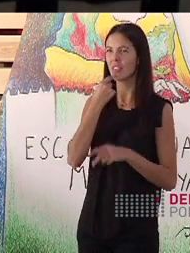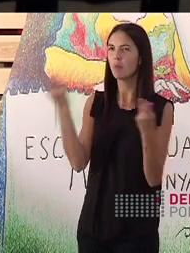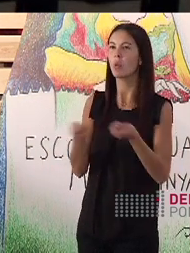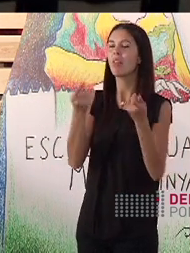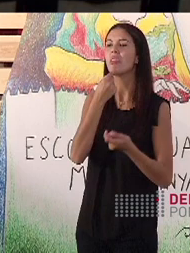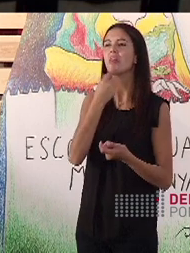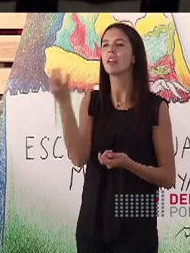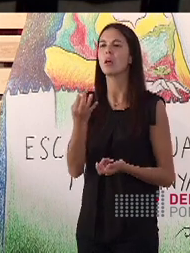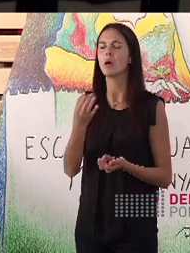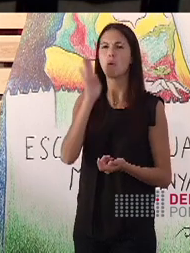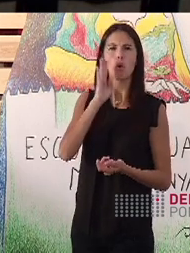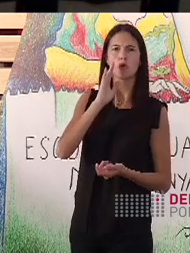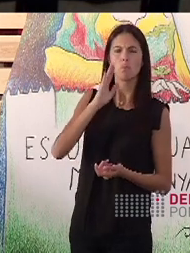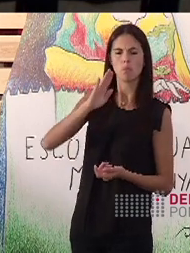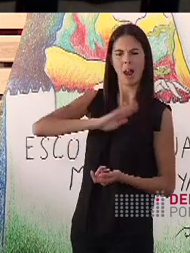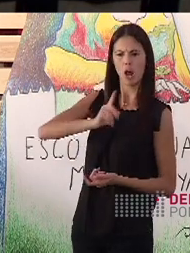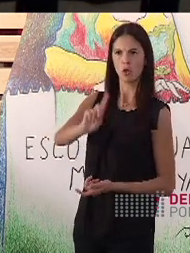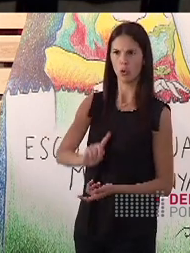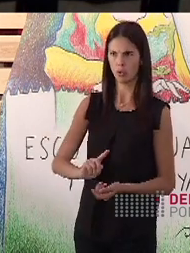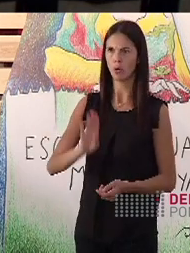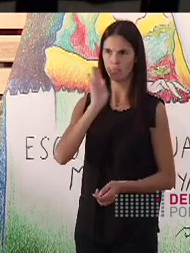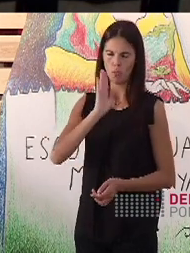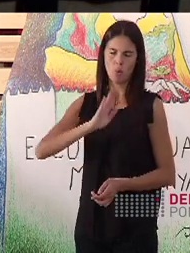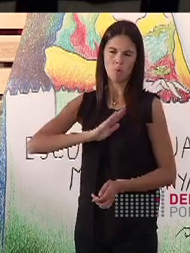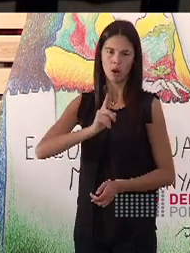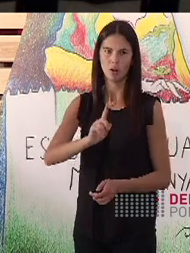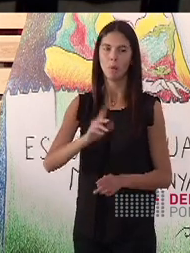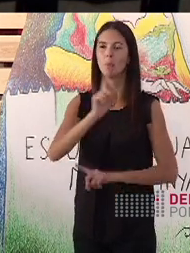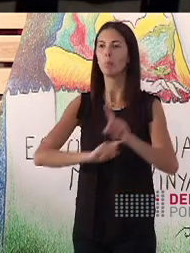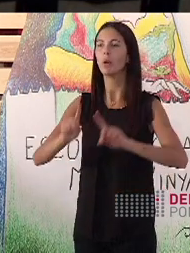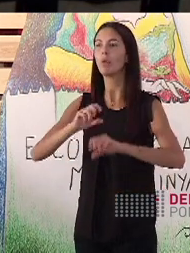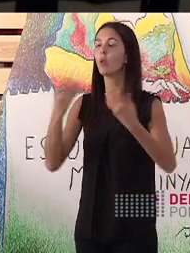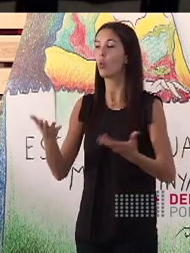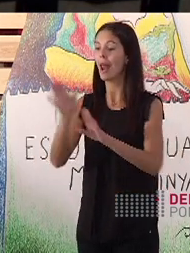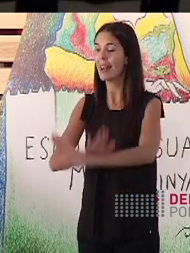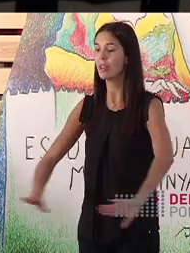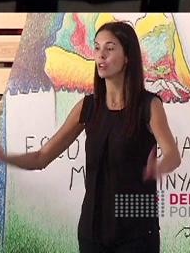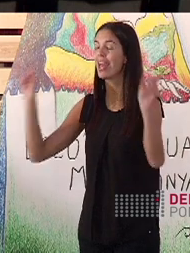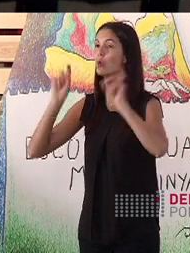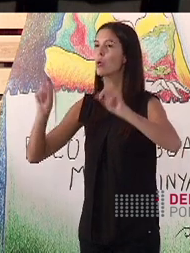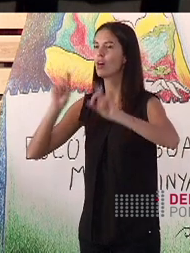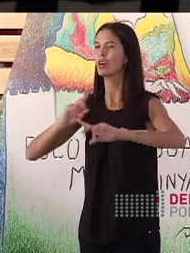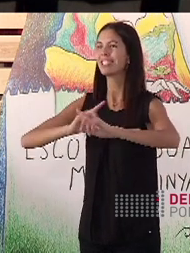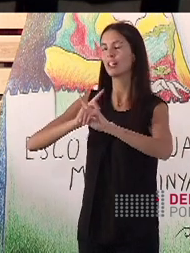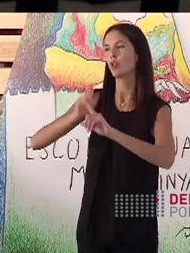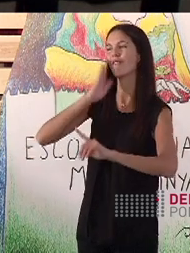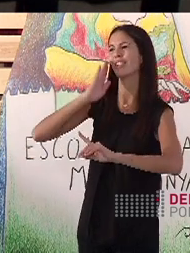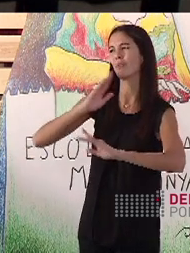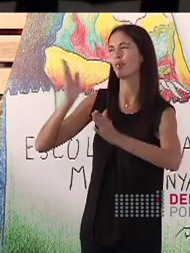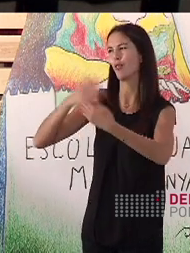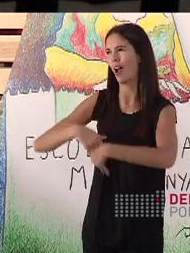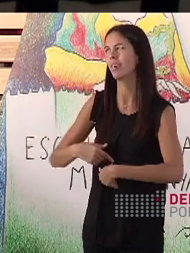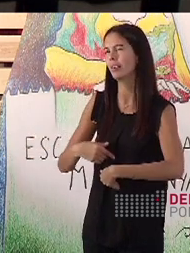es, el porno no es malo. El porno no es malo. El problema es que nuestros niños no reciben educación sexoafectiva. Ay, claro, es que hay una parte de